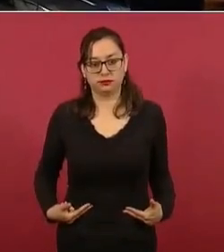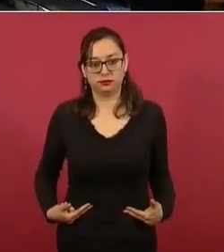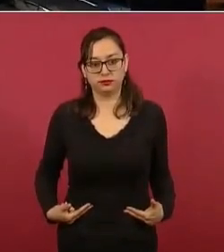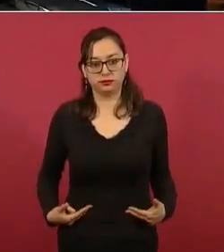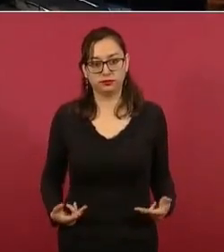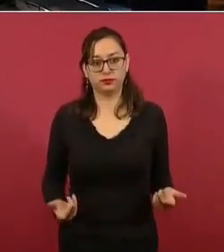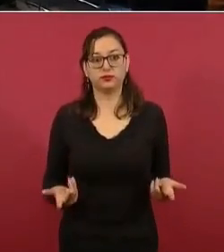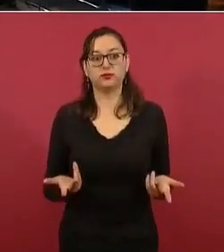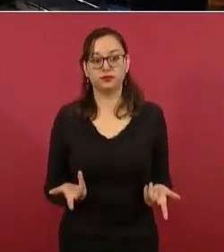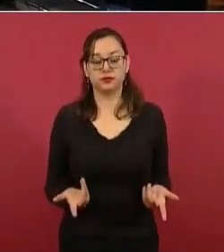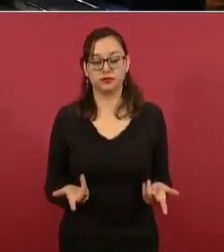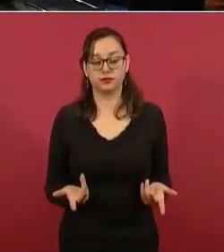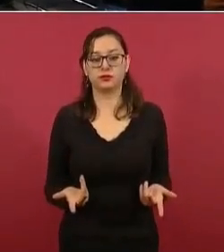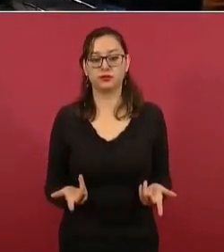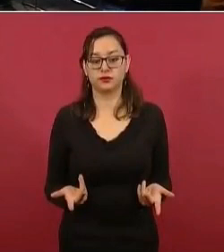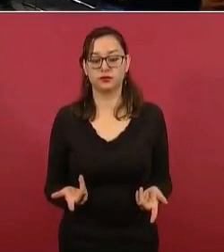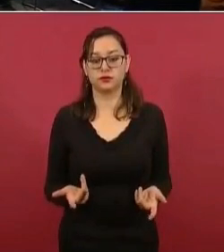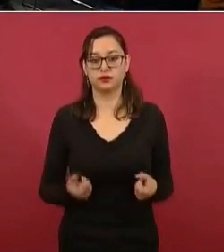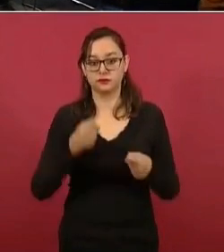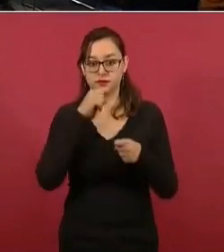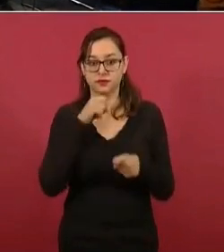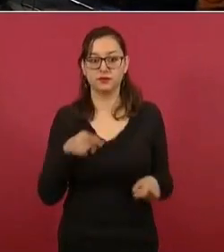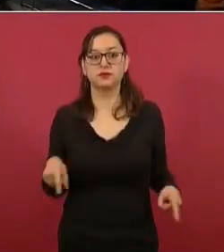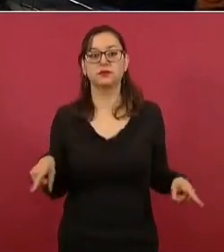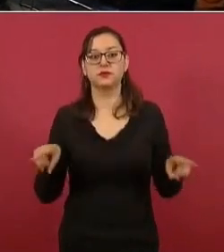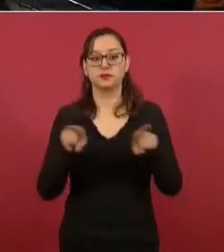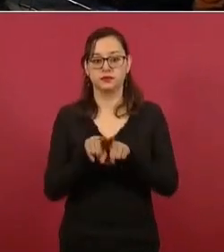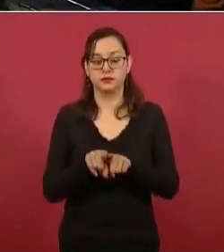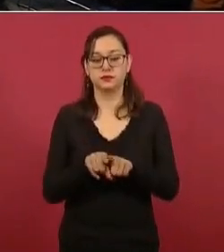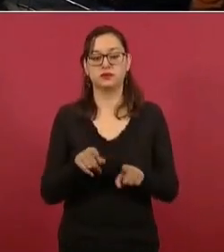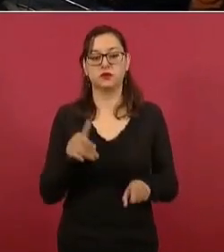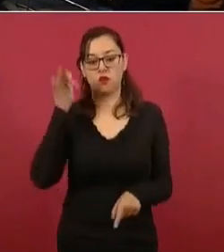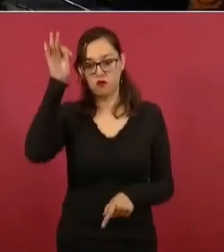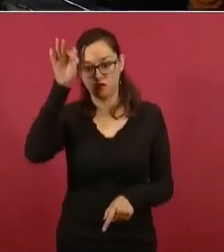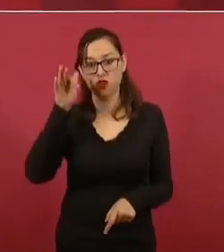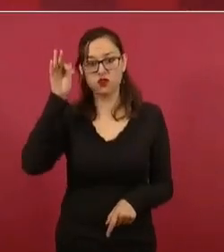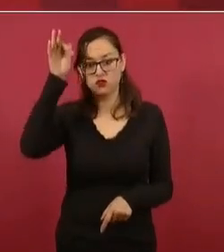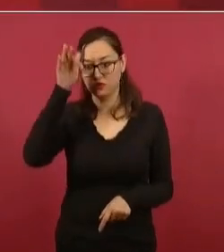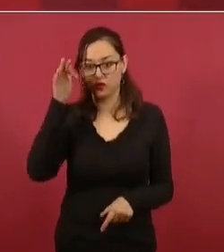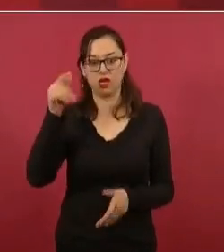y también a todo el pensamiento filosófico,